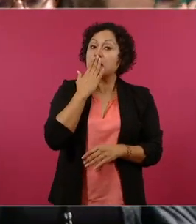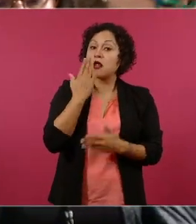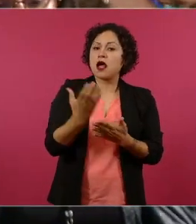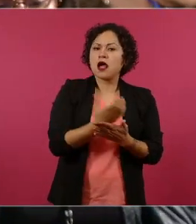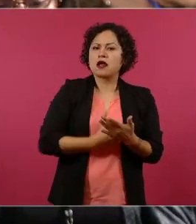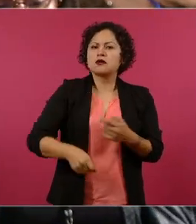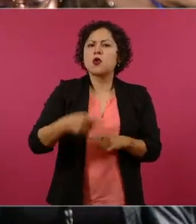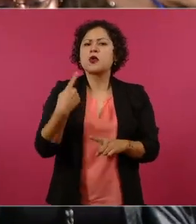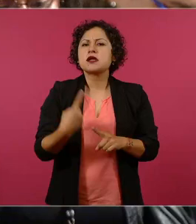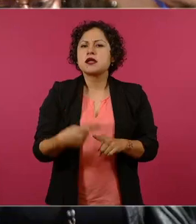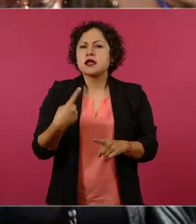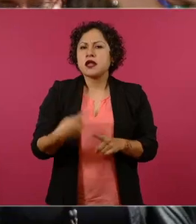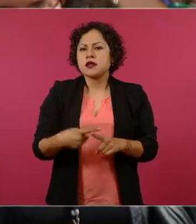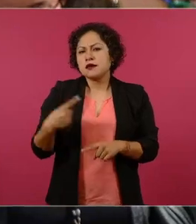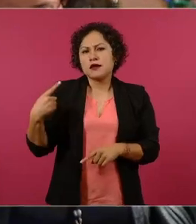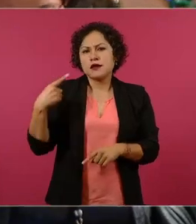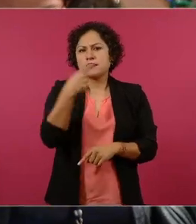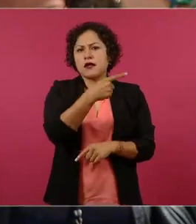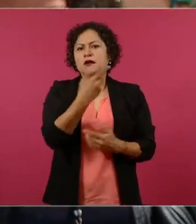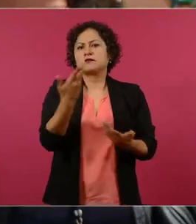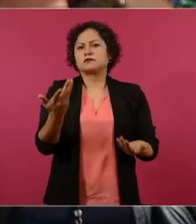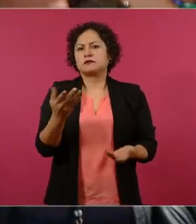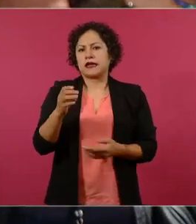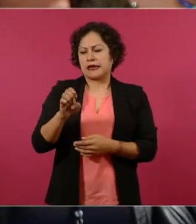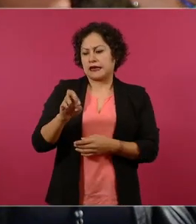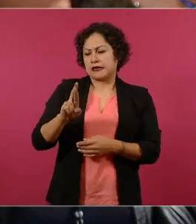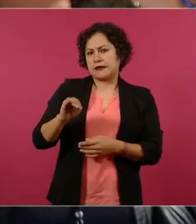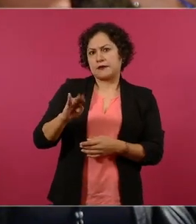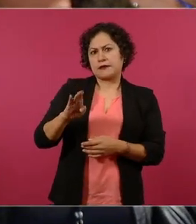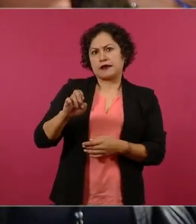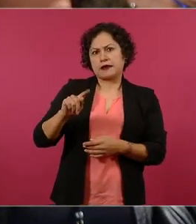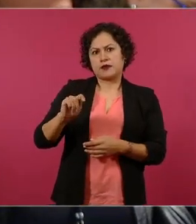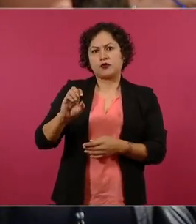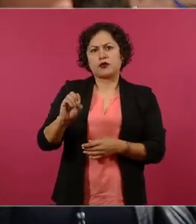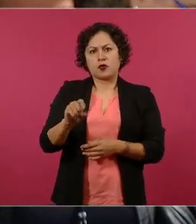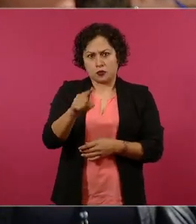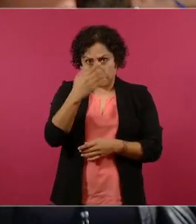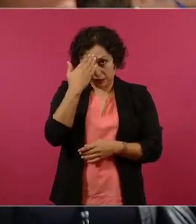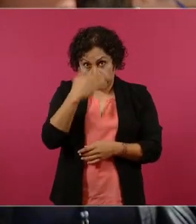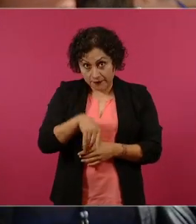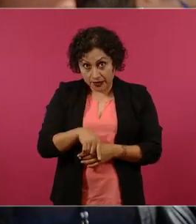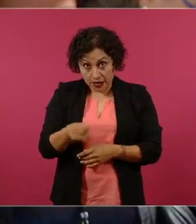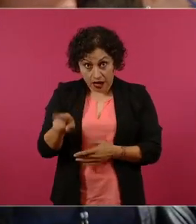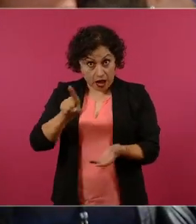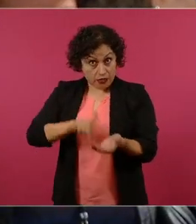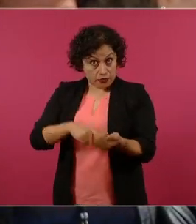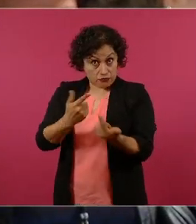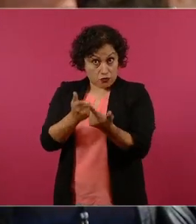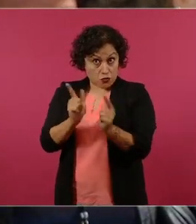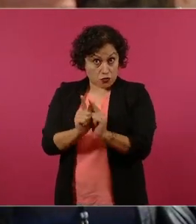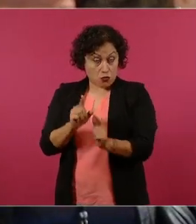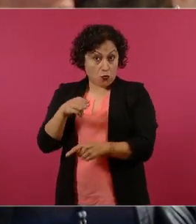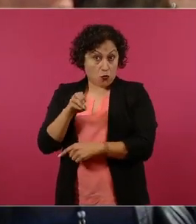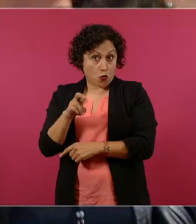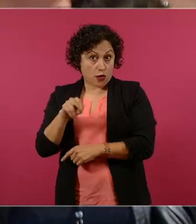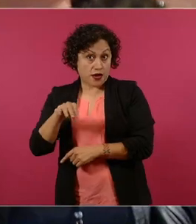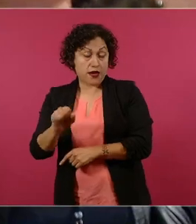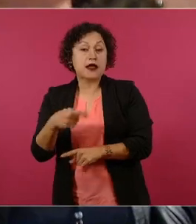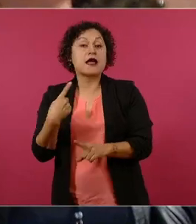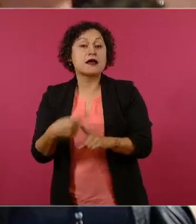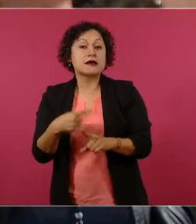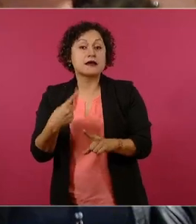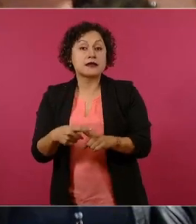en Sonora Heriberto Aguilar y sabe quién es Heriberto Aguilar de morena fue el representante de